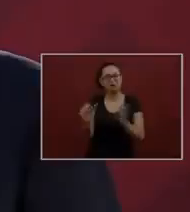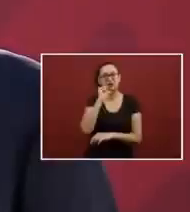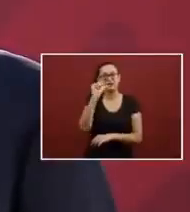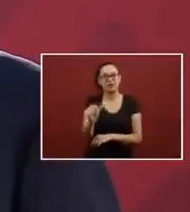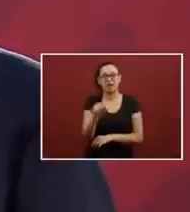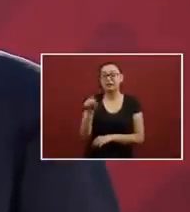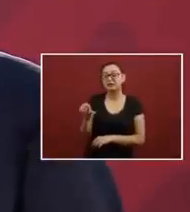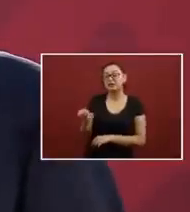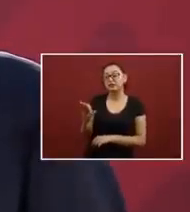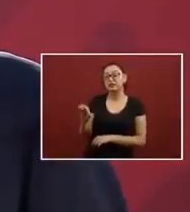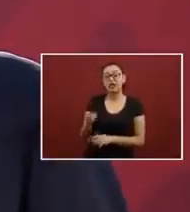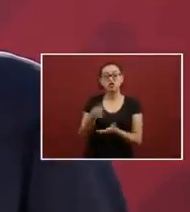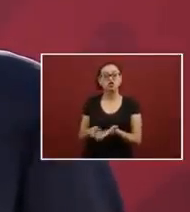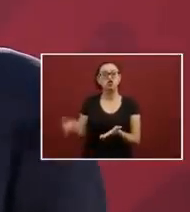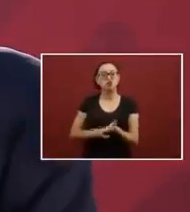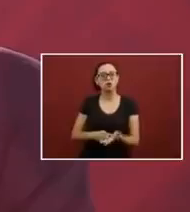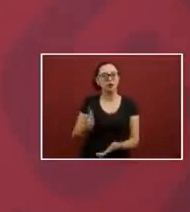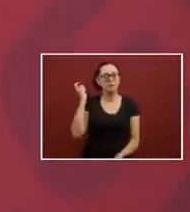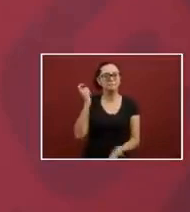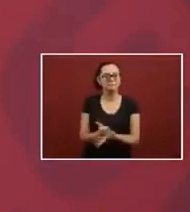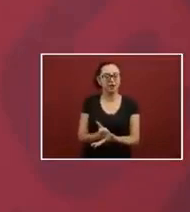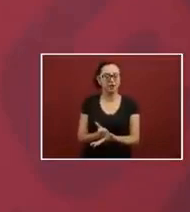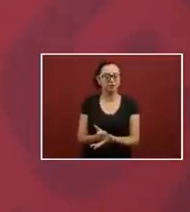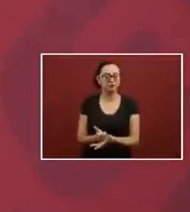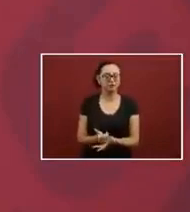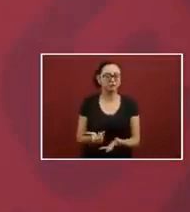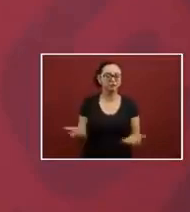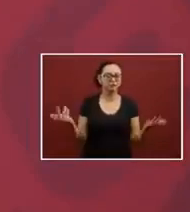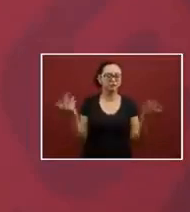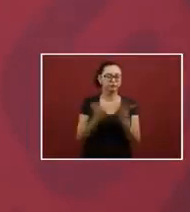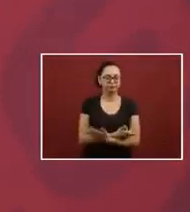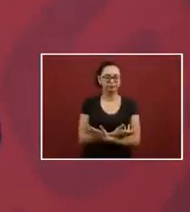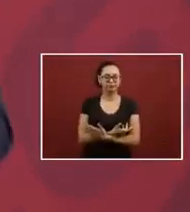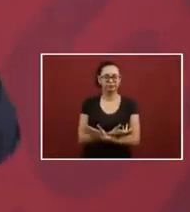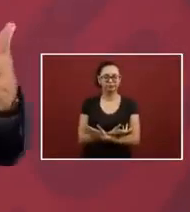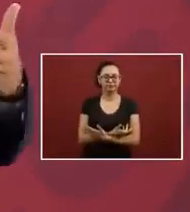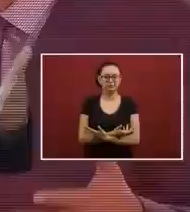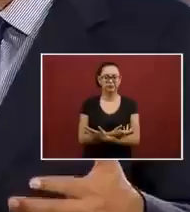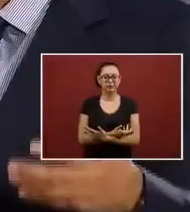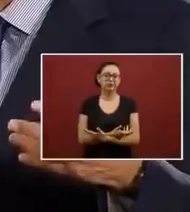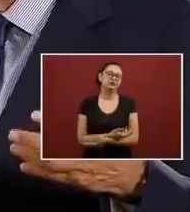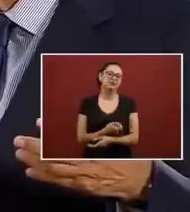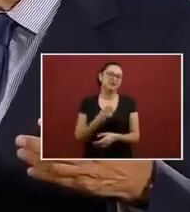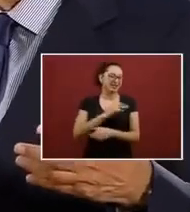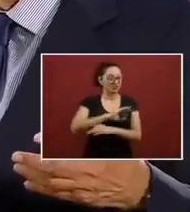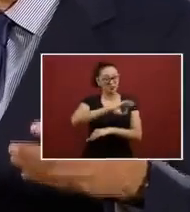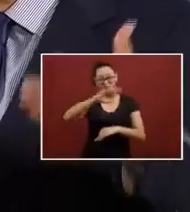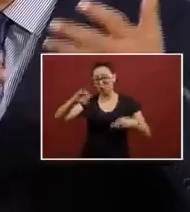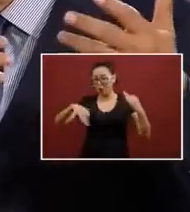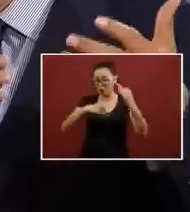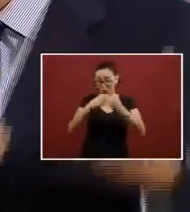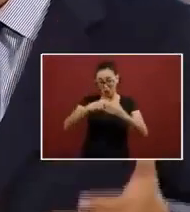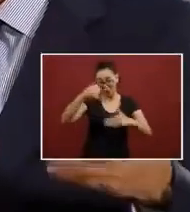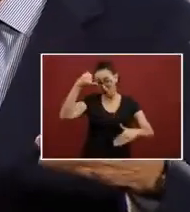La Comisión Federal de Electricidad. Entonces, es un subsidio. En eso consistió